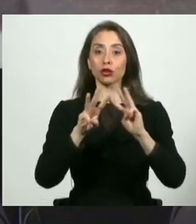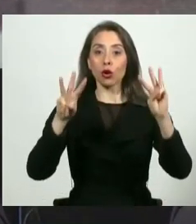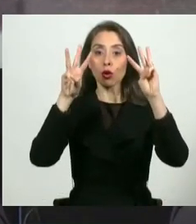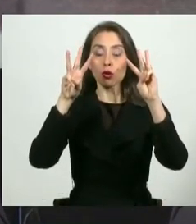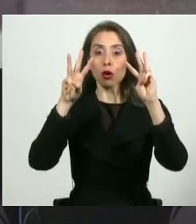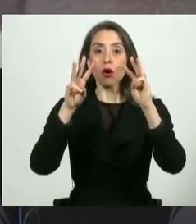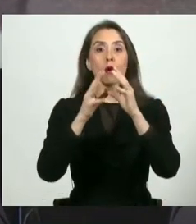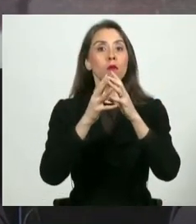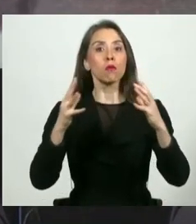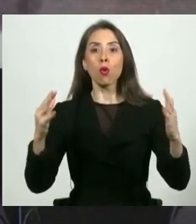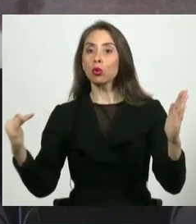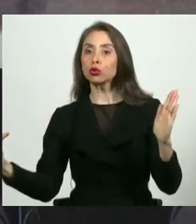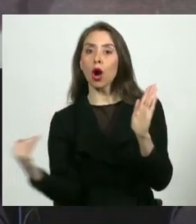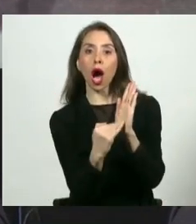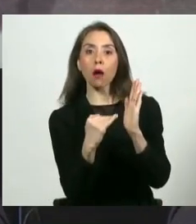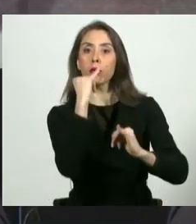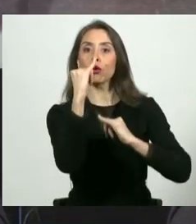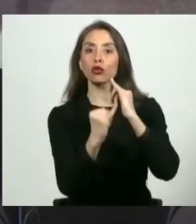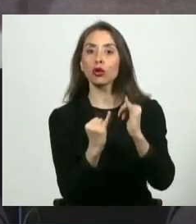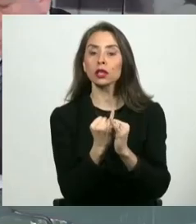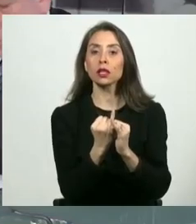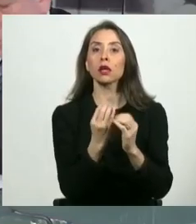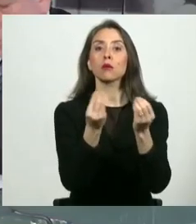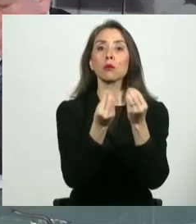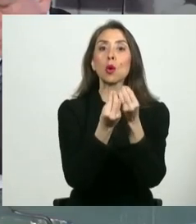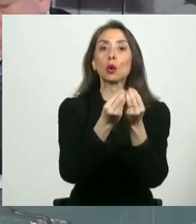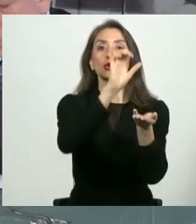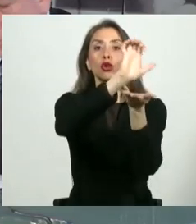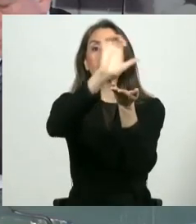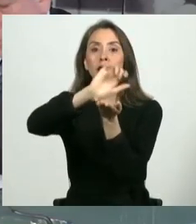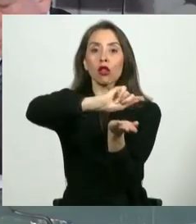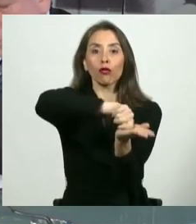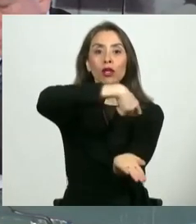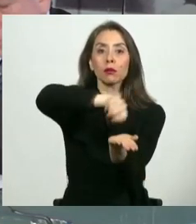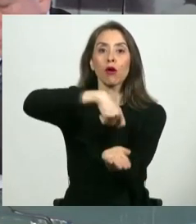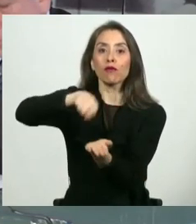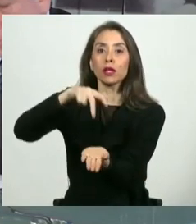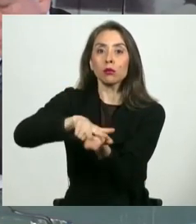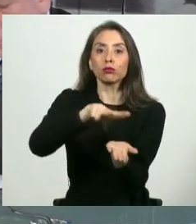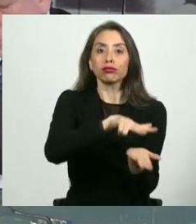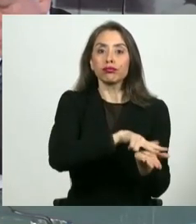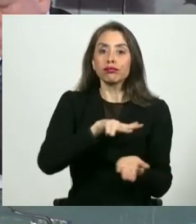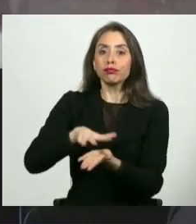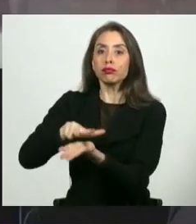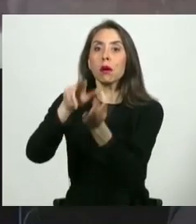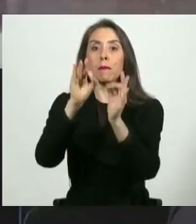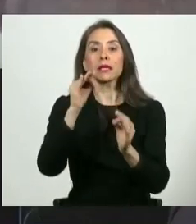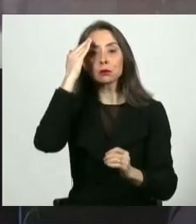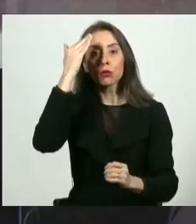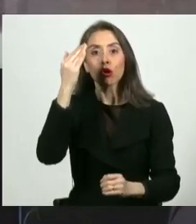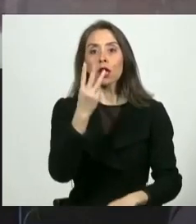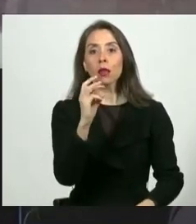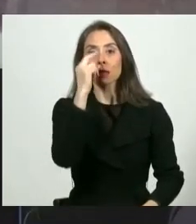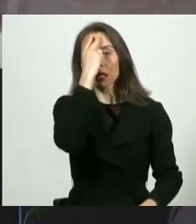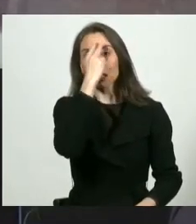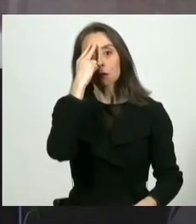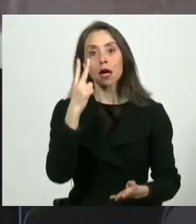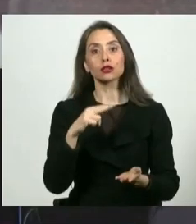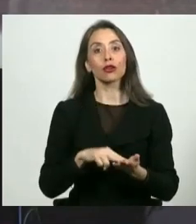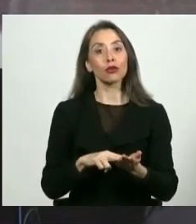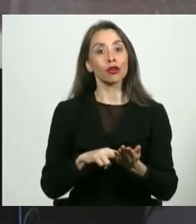apoyo internacional, reuniendo tantos estados signatarios el mismo día de la apertura de la firma, el 30 de marzo del